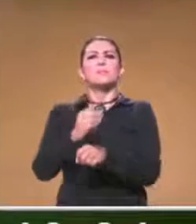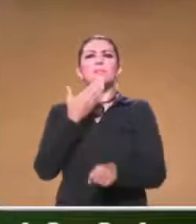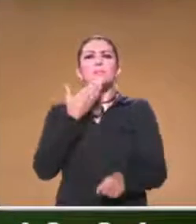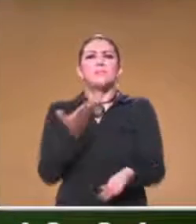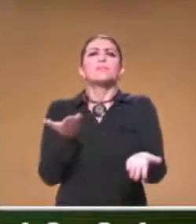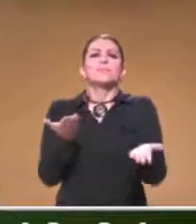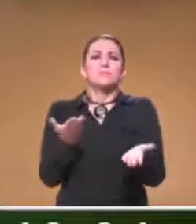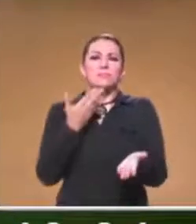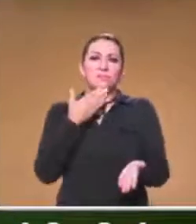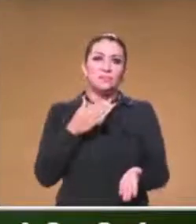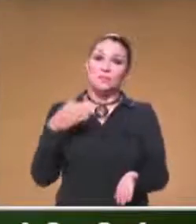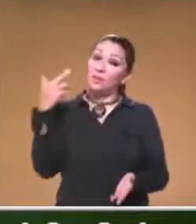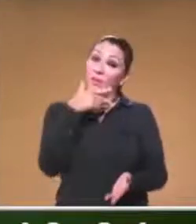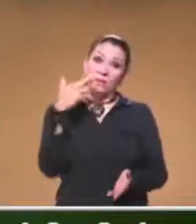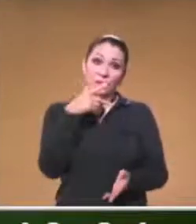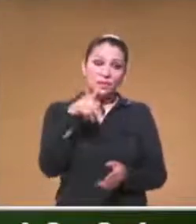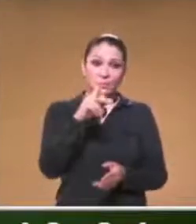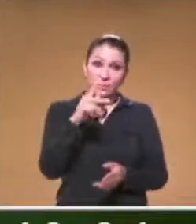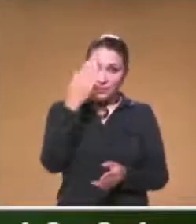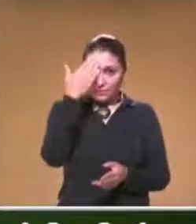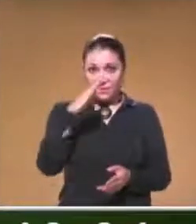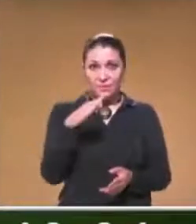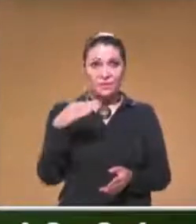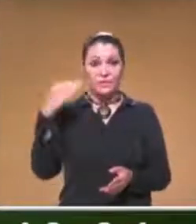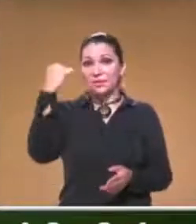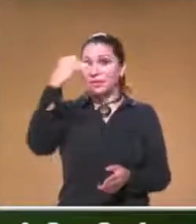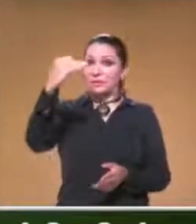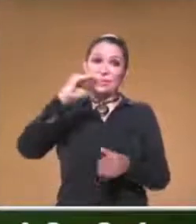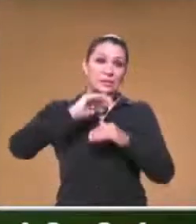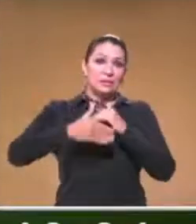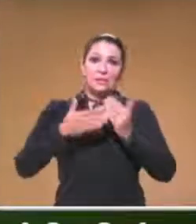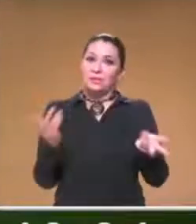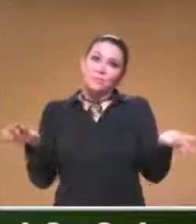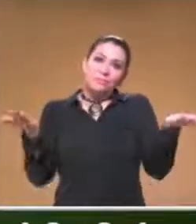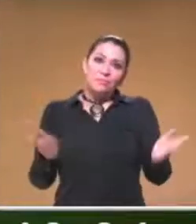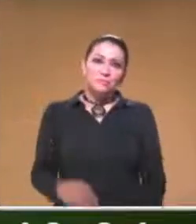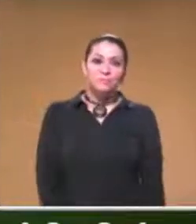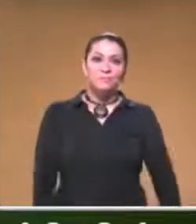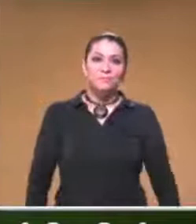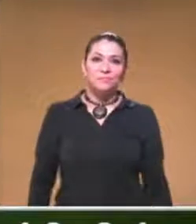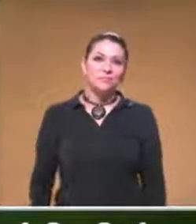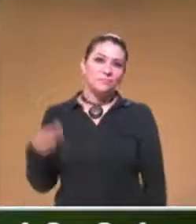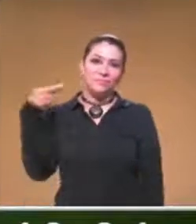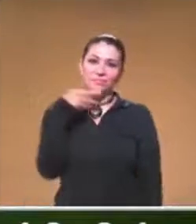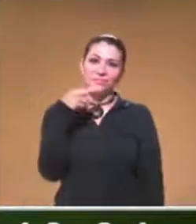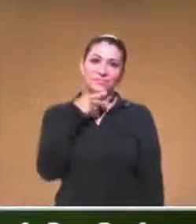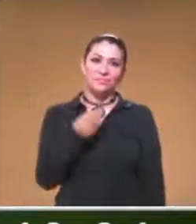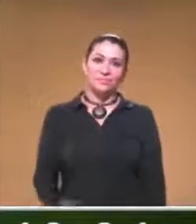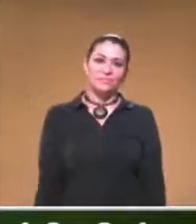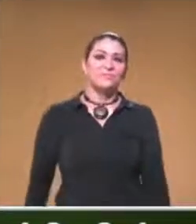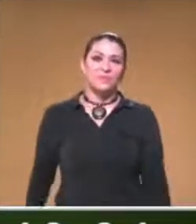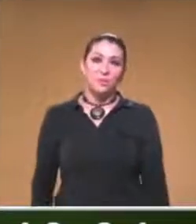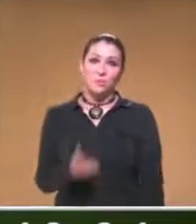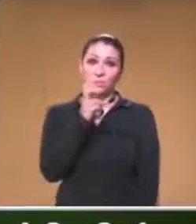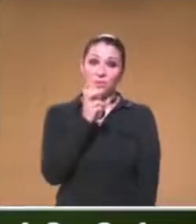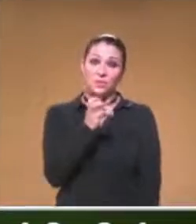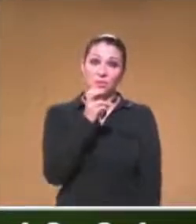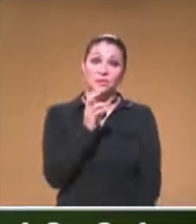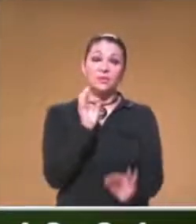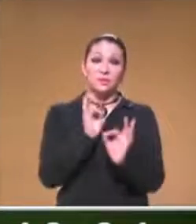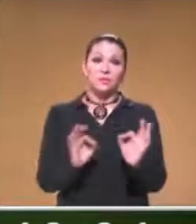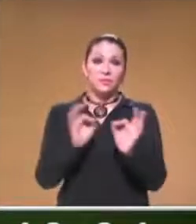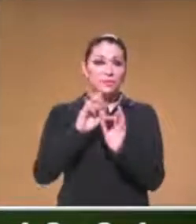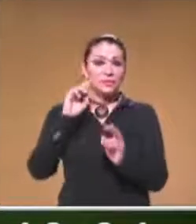Sé que hablo muy rápido, pero ustedes saben que el tiempo en televisión es muy costoso, por lo cual de una vez